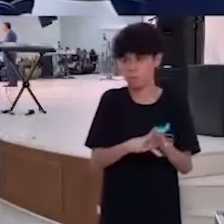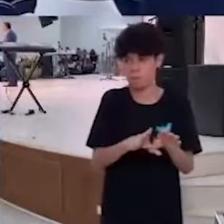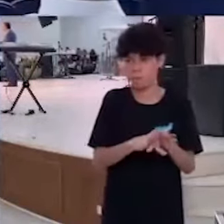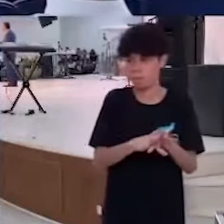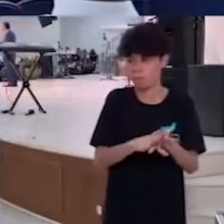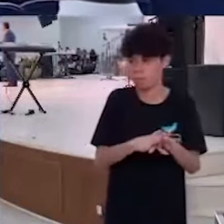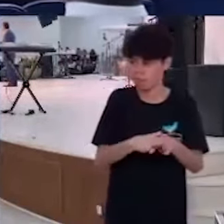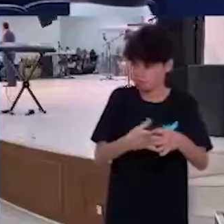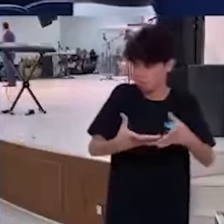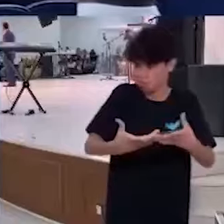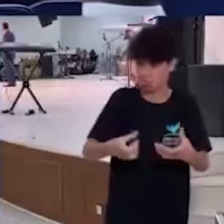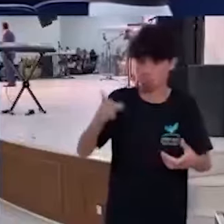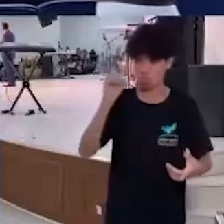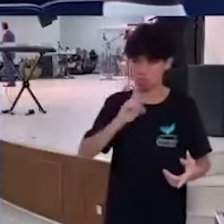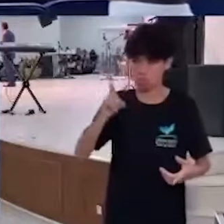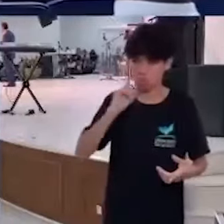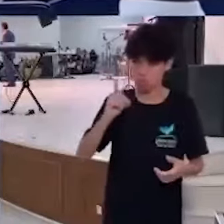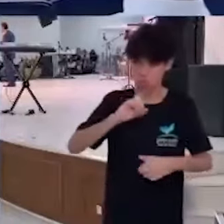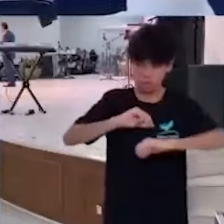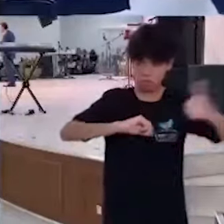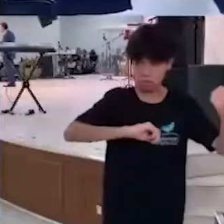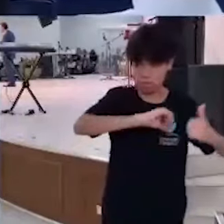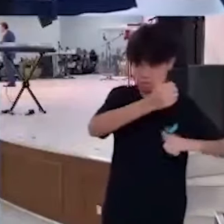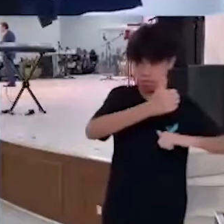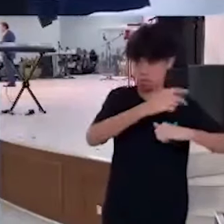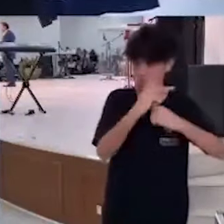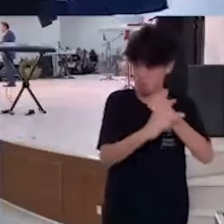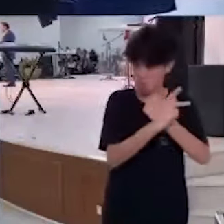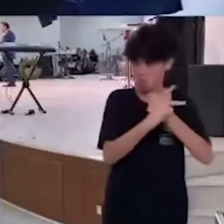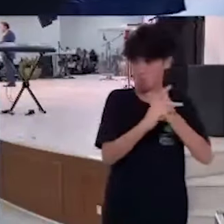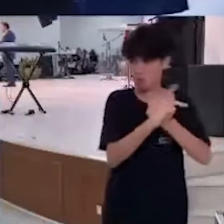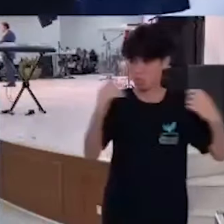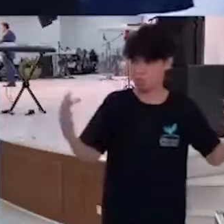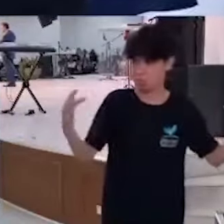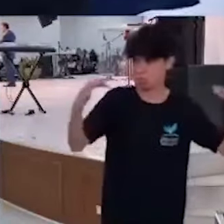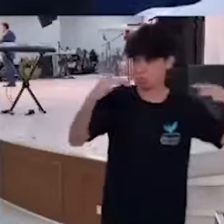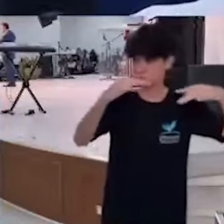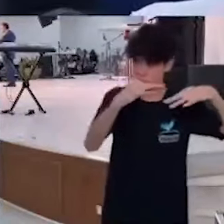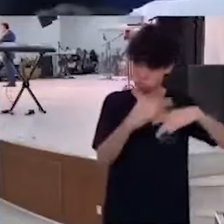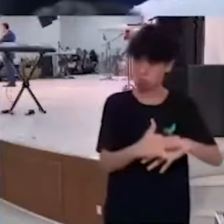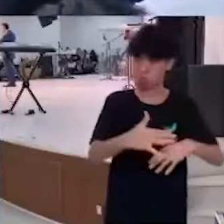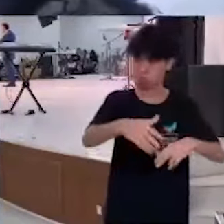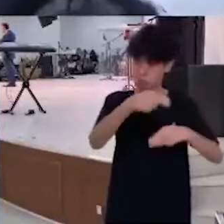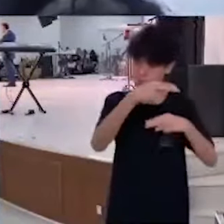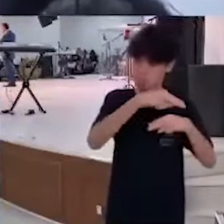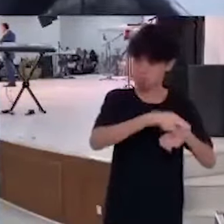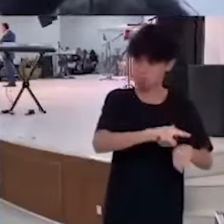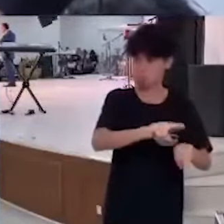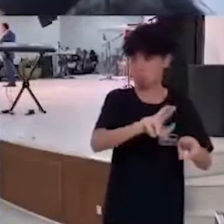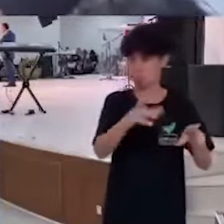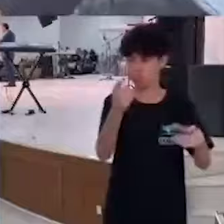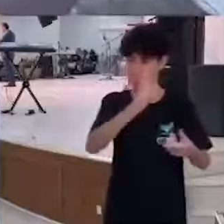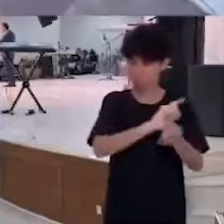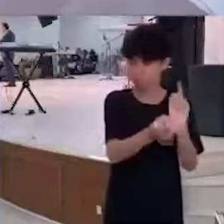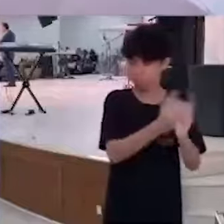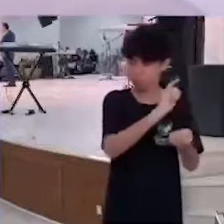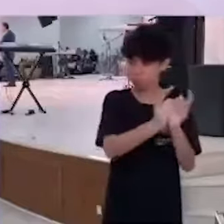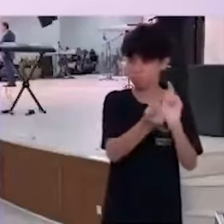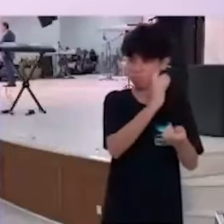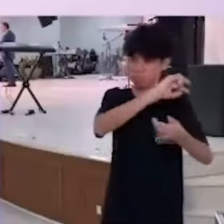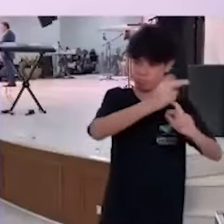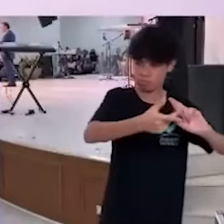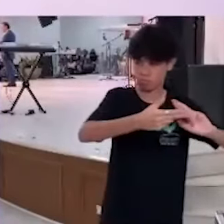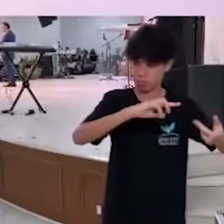lo cual lo llevó a perder el favor de Dios. Entonces, hermanos, los pastores y líderes deben recordar que el